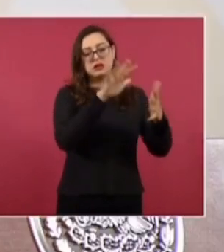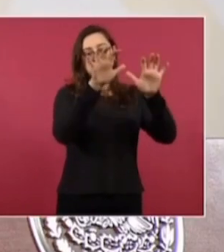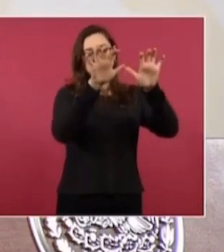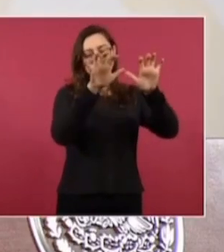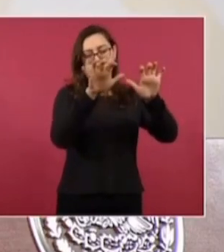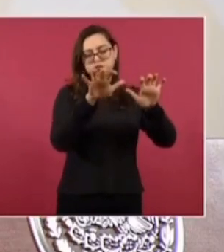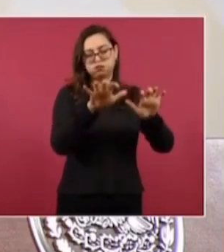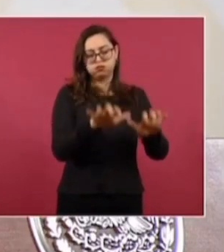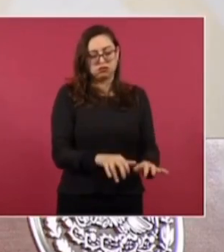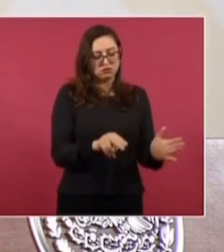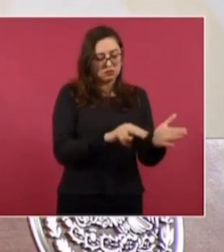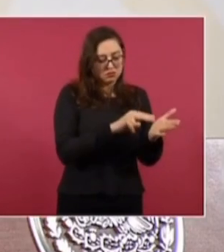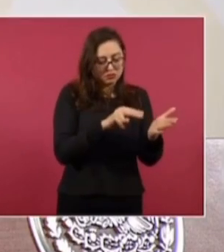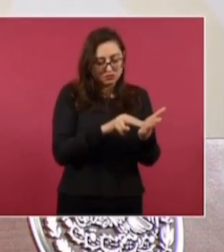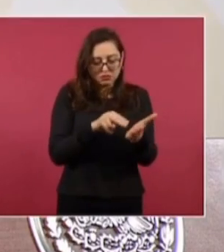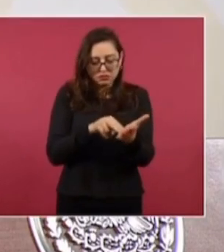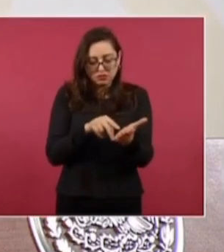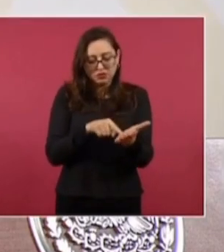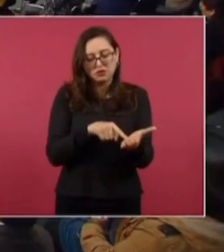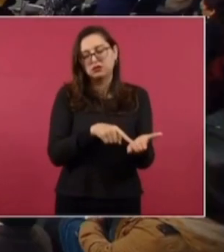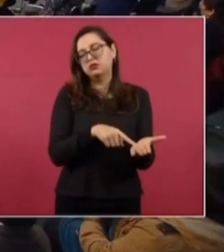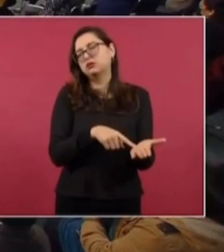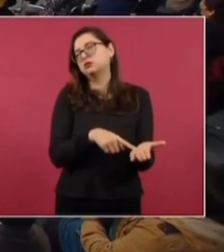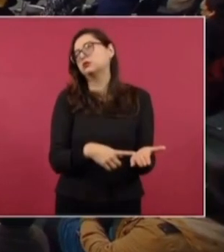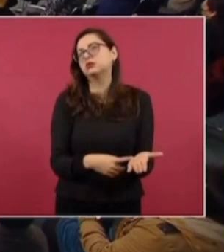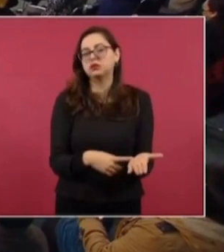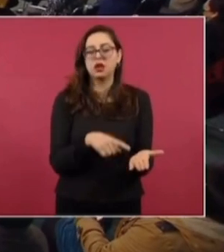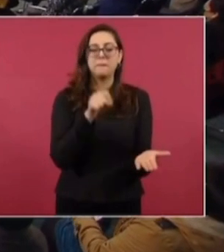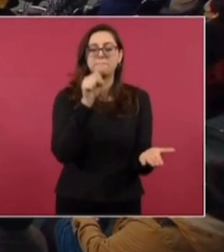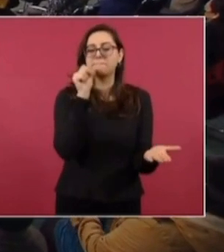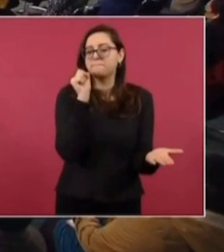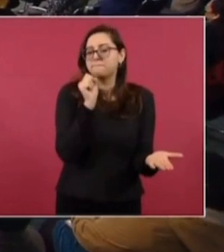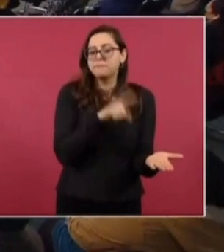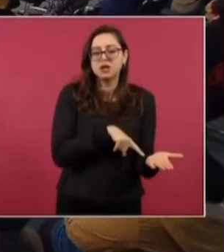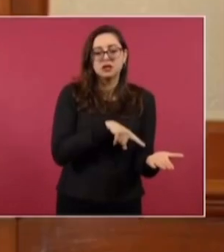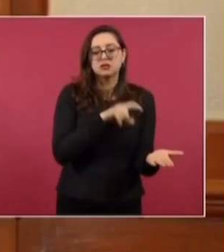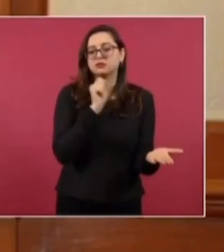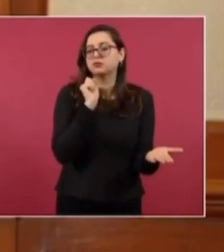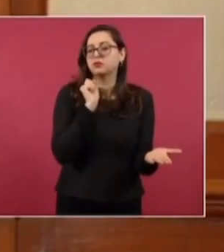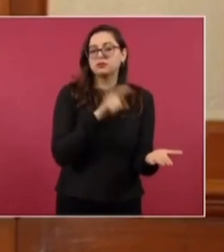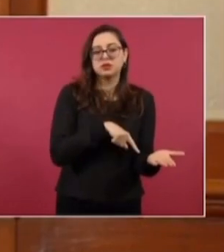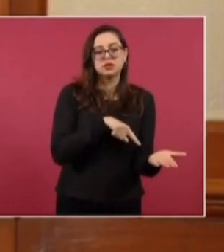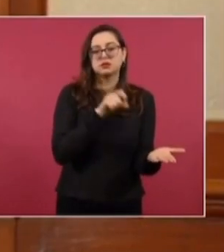mismos Cuánto tiempo llevan este cuestionándonos